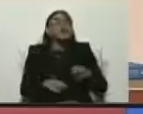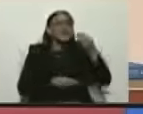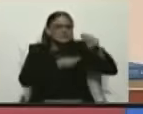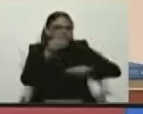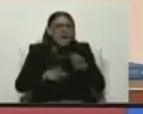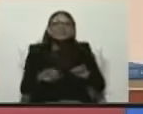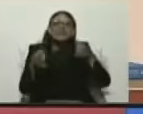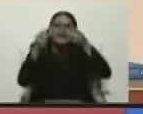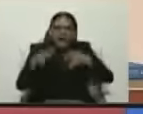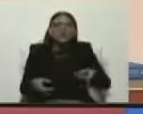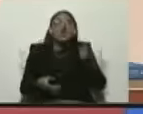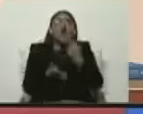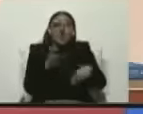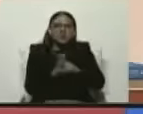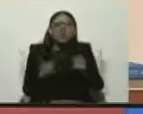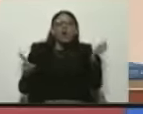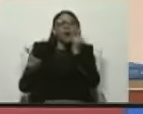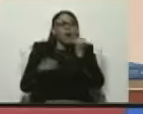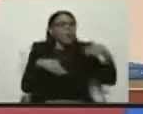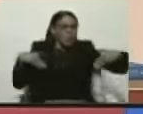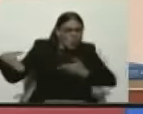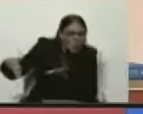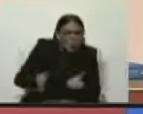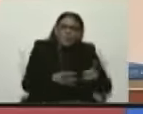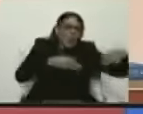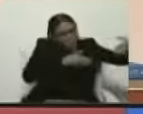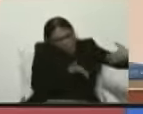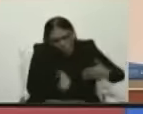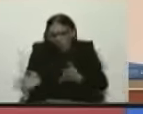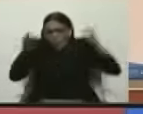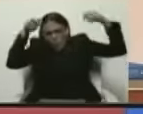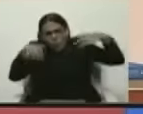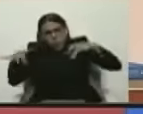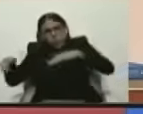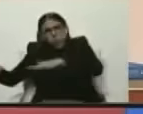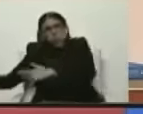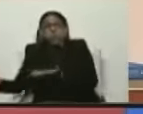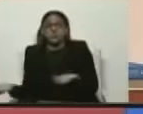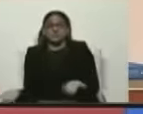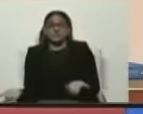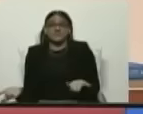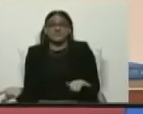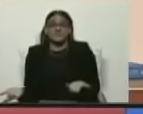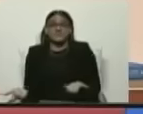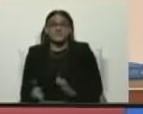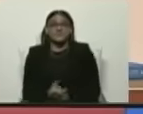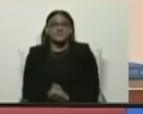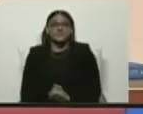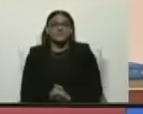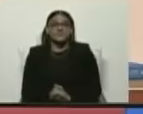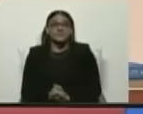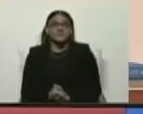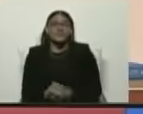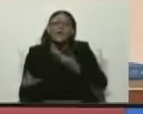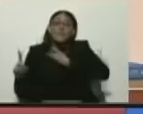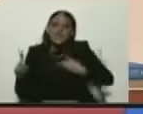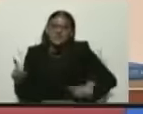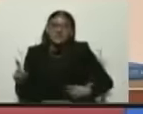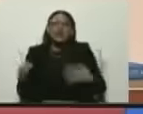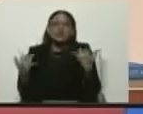La naturaleza reclama, y con el cambio climático aún más, aún más. Bueno, el presidente estuvo